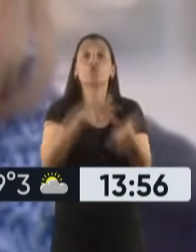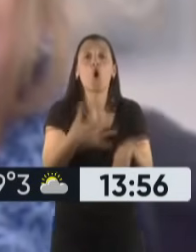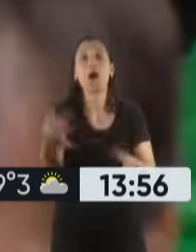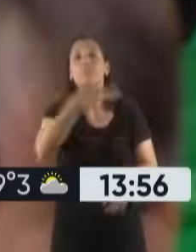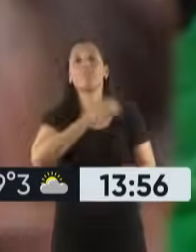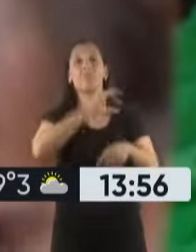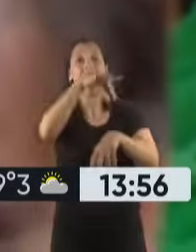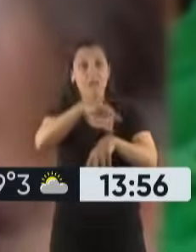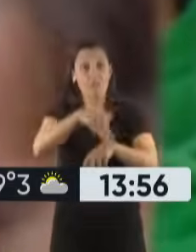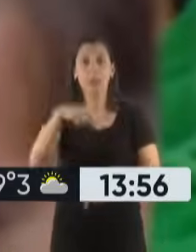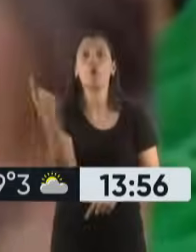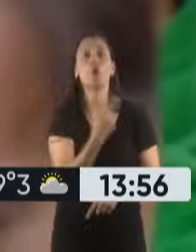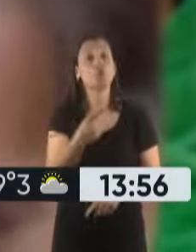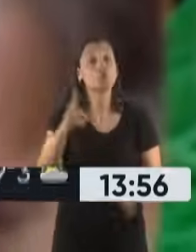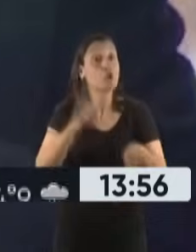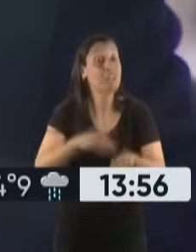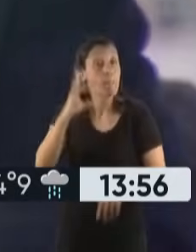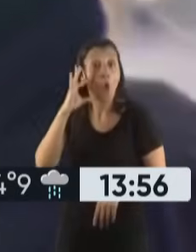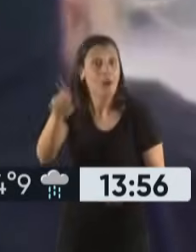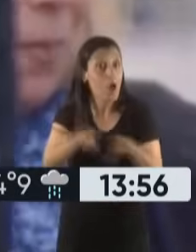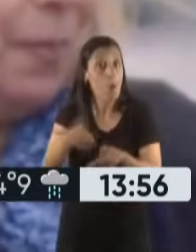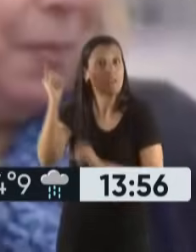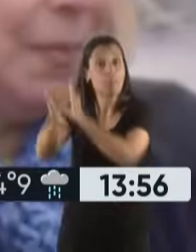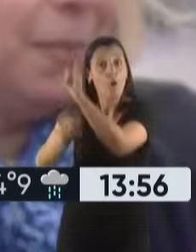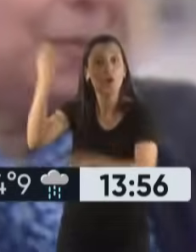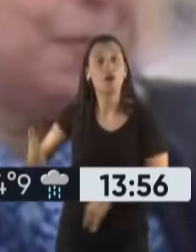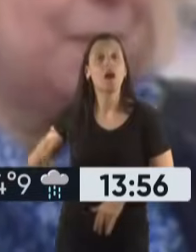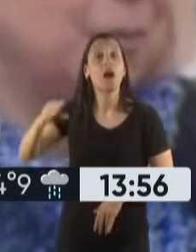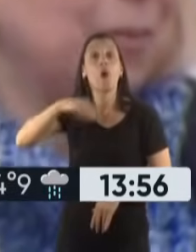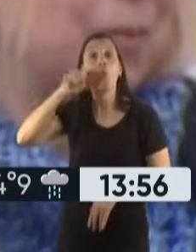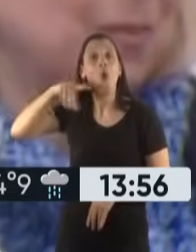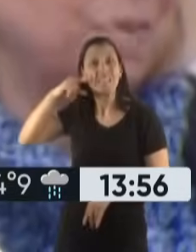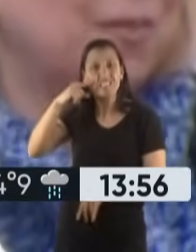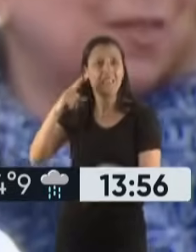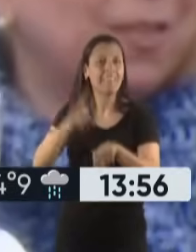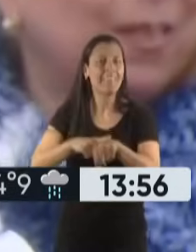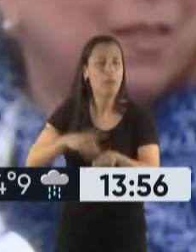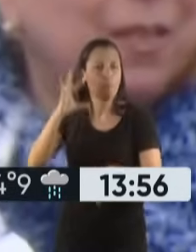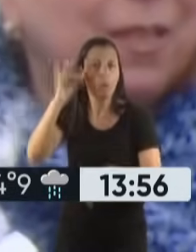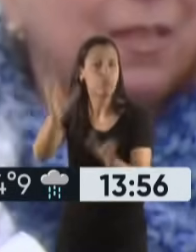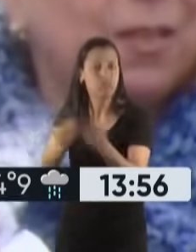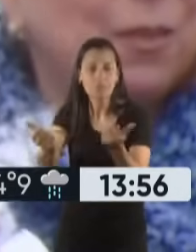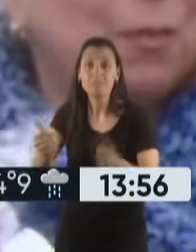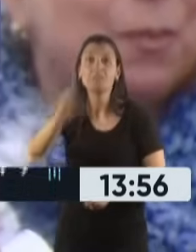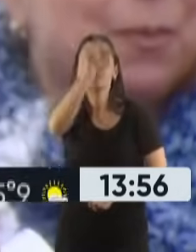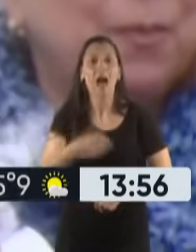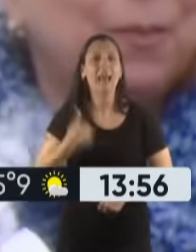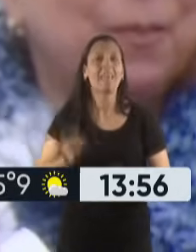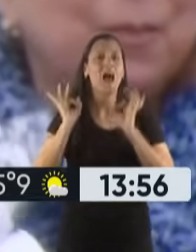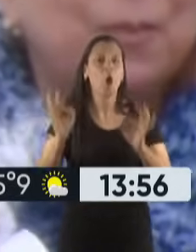Y lo hicimos en ese tiempo récord del que hablaba Juanchi Zabaleta. Lo hicimos en Hurlingham, lo hicimos en todo el